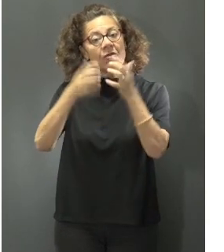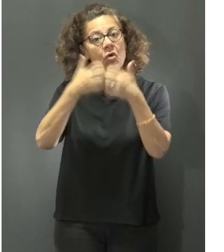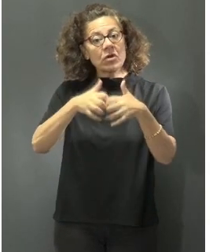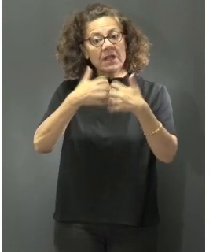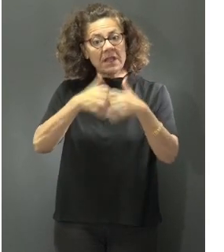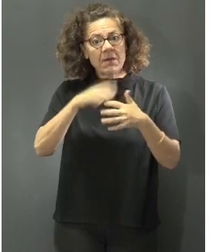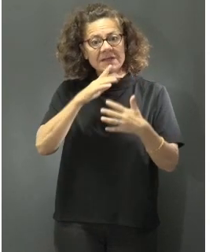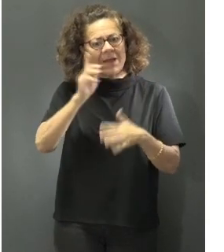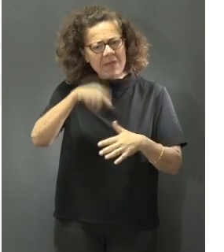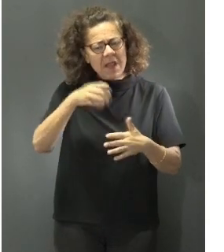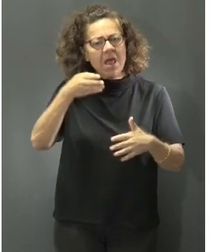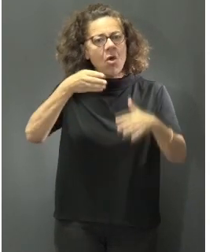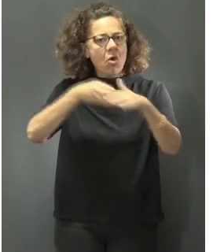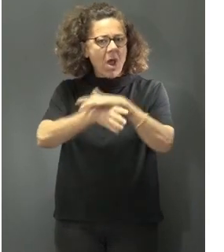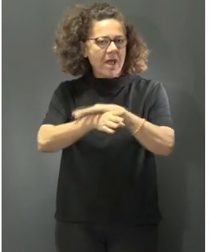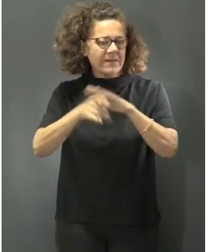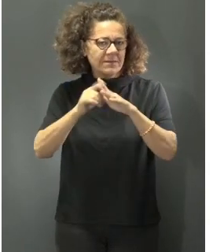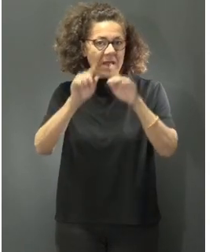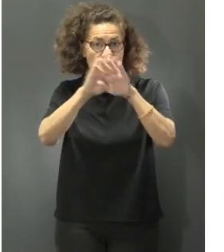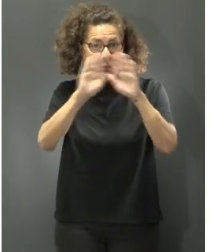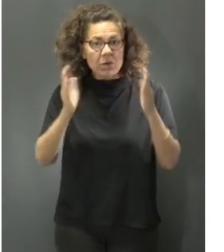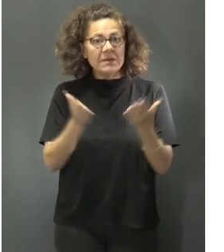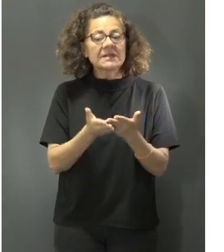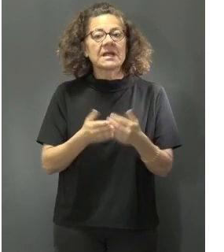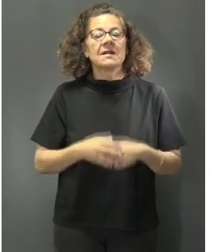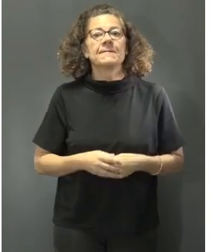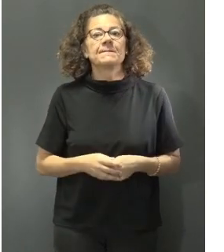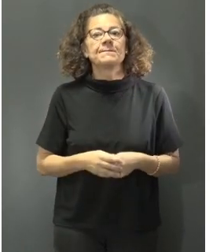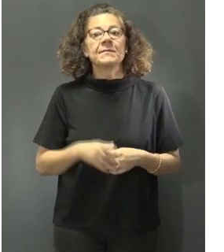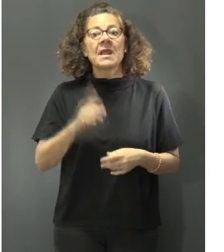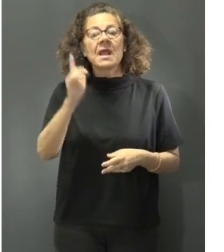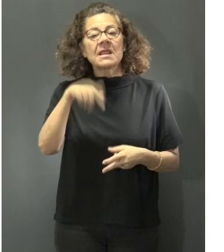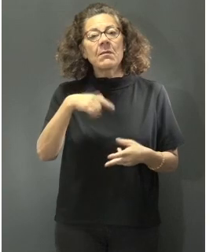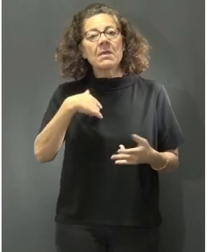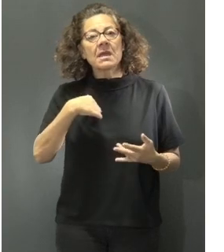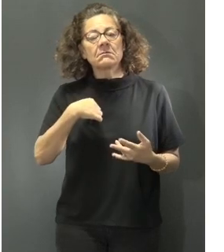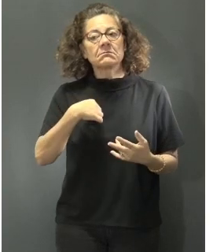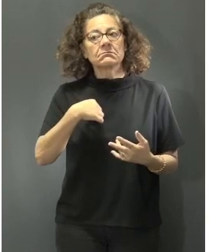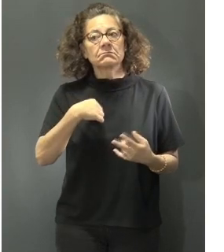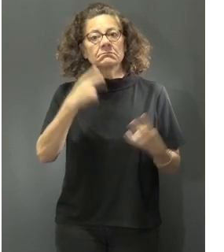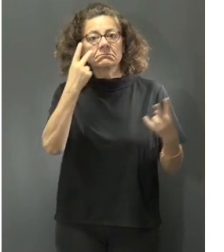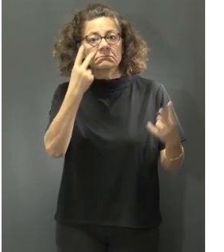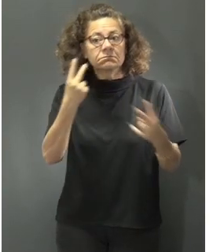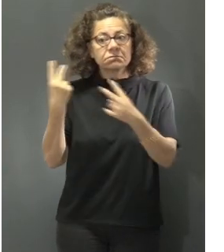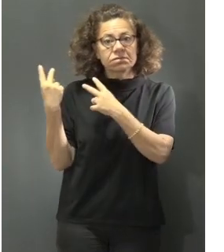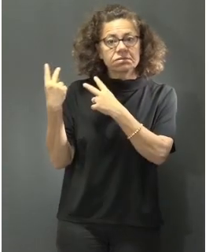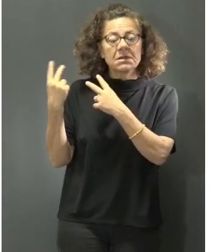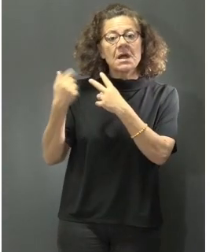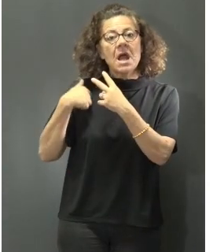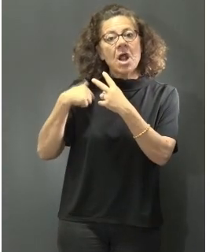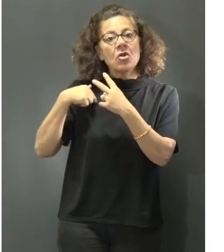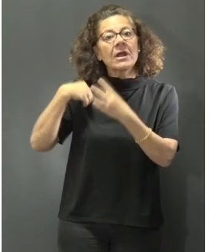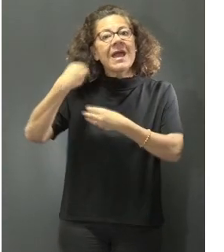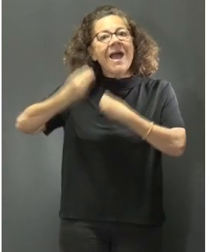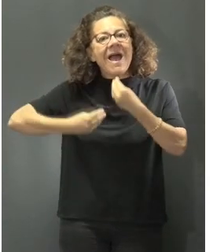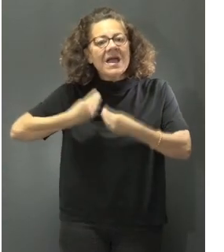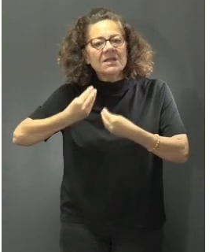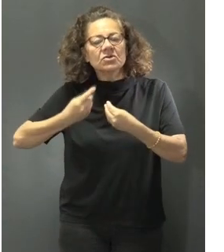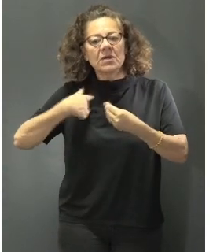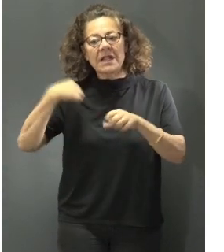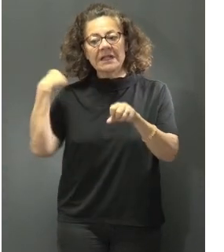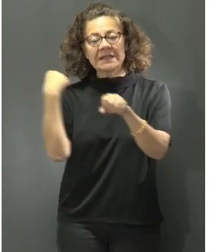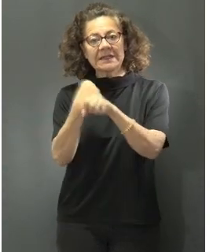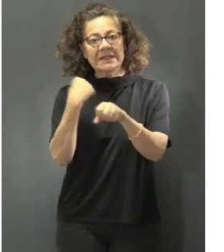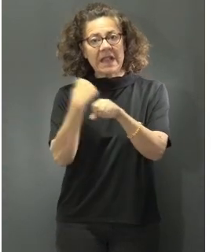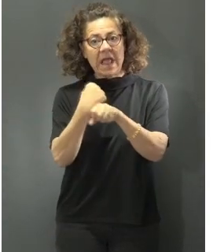parte de la accesibilidad universal. Y un poco echando la vista atrás pues, a lo que ha sido el